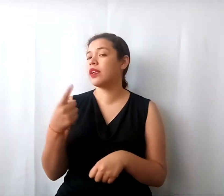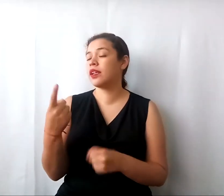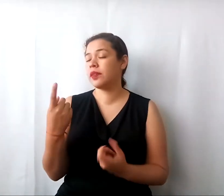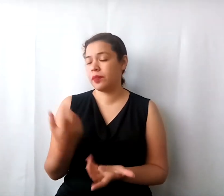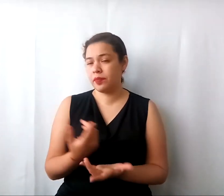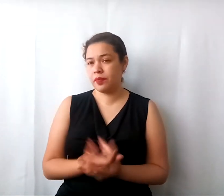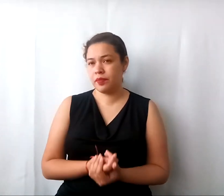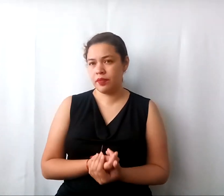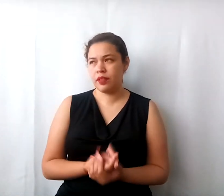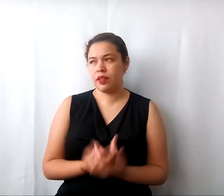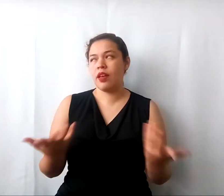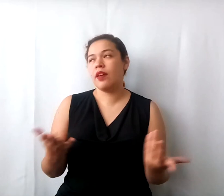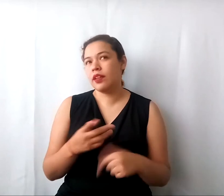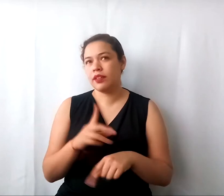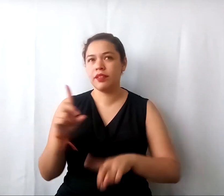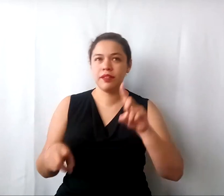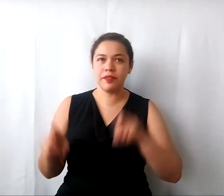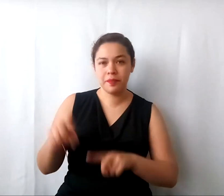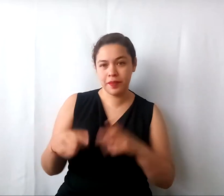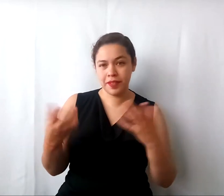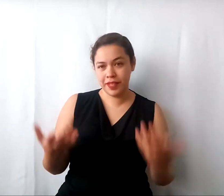bueno, depende, porque